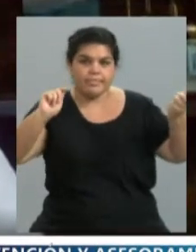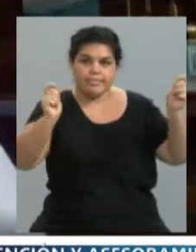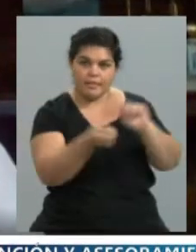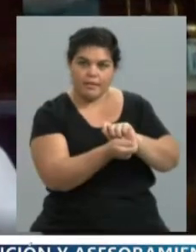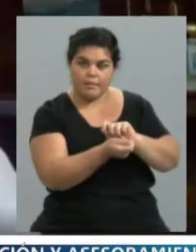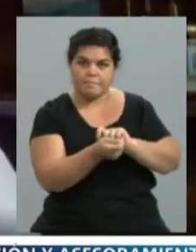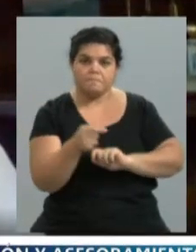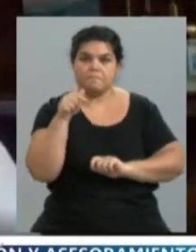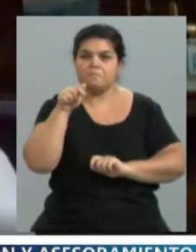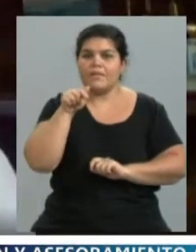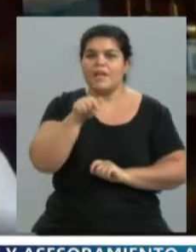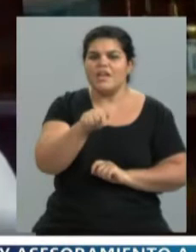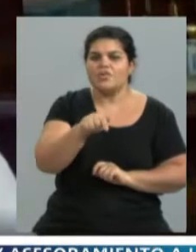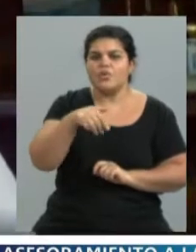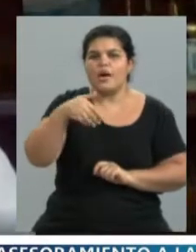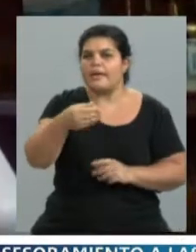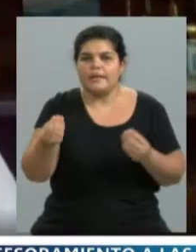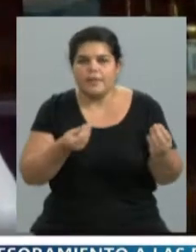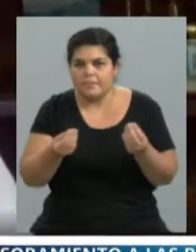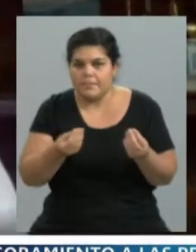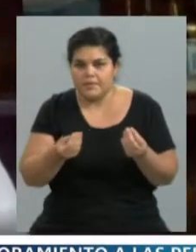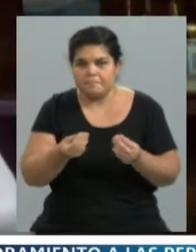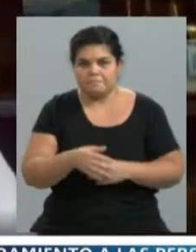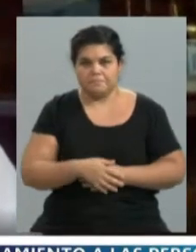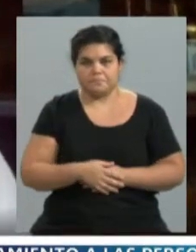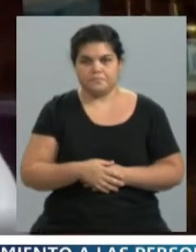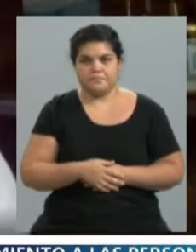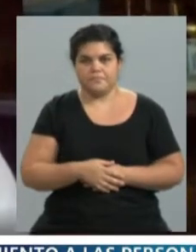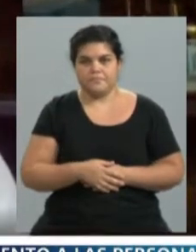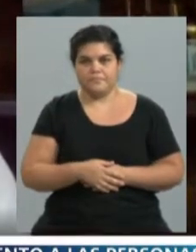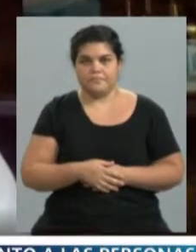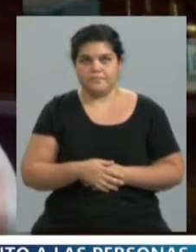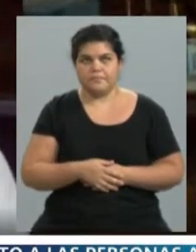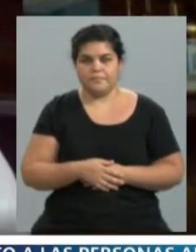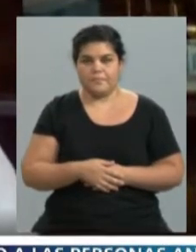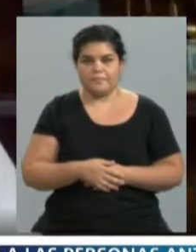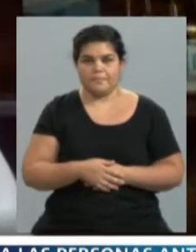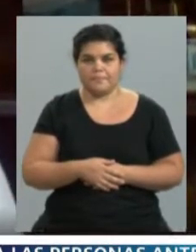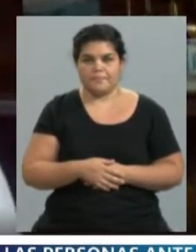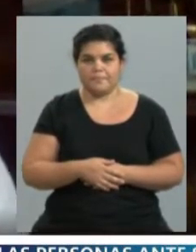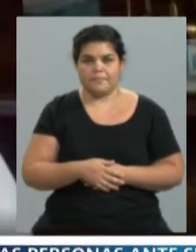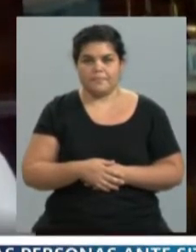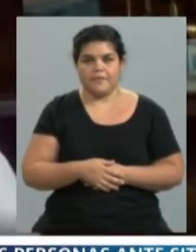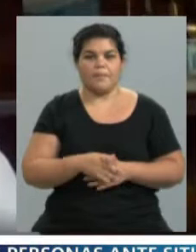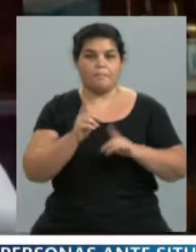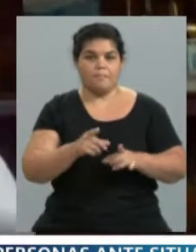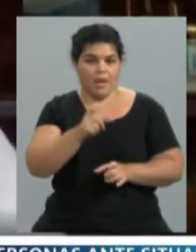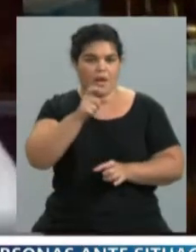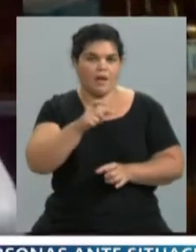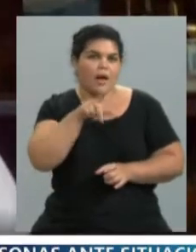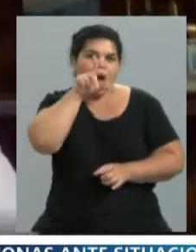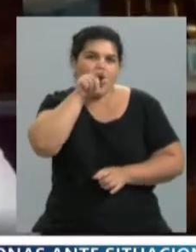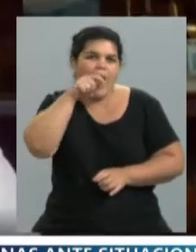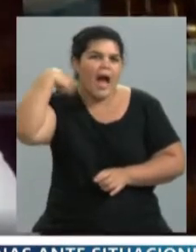que influye definitivamente sobre el comportamiento de supervivencia de estas